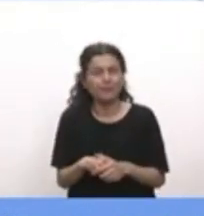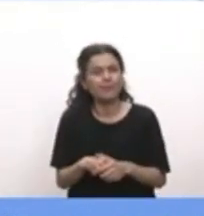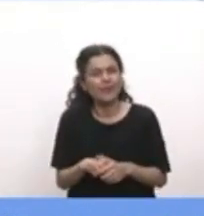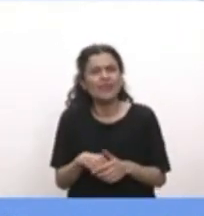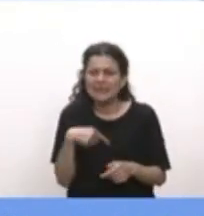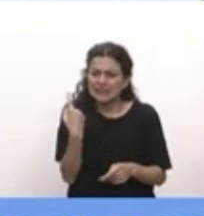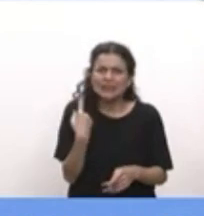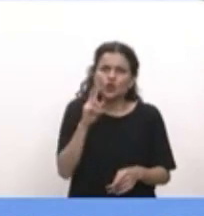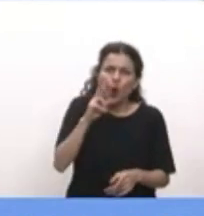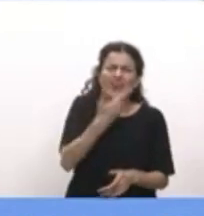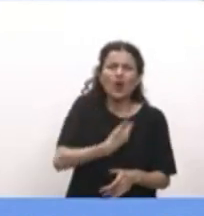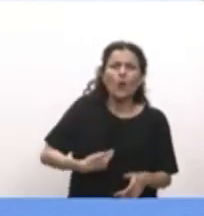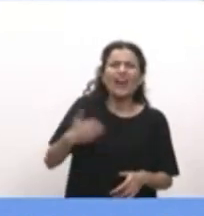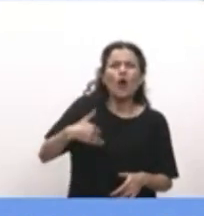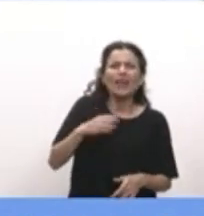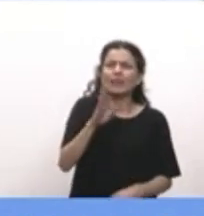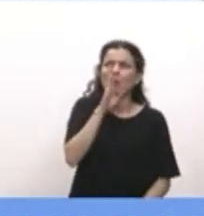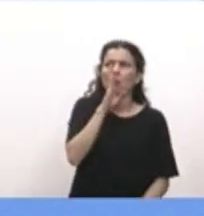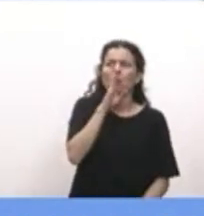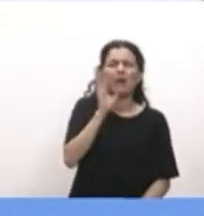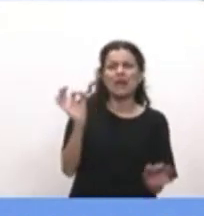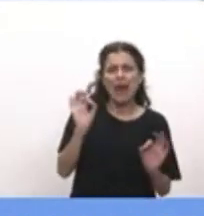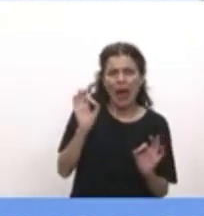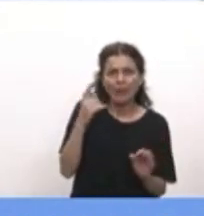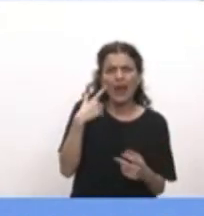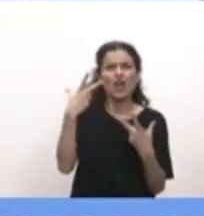este gobierno nacional. De hecho, el vocero